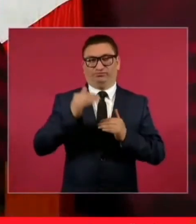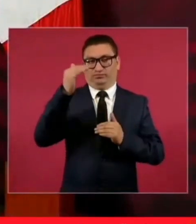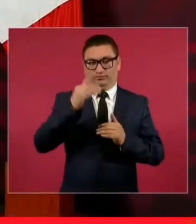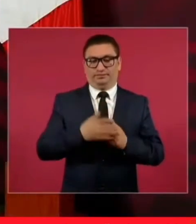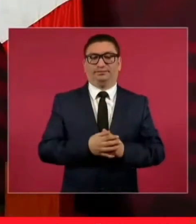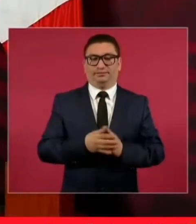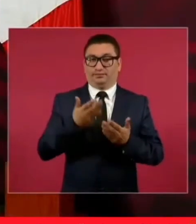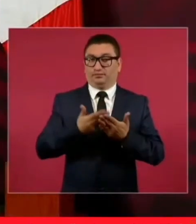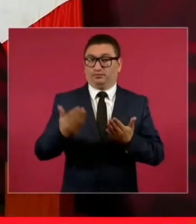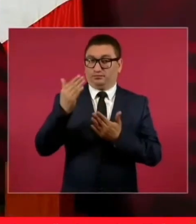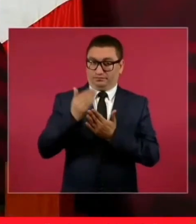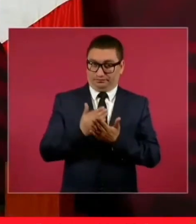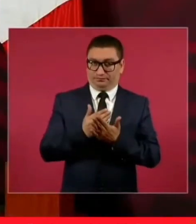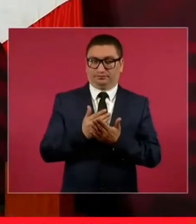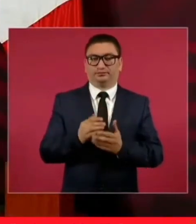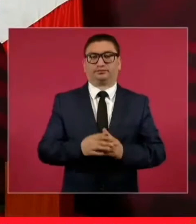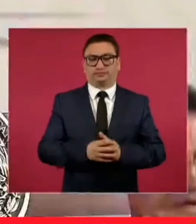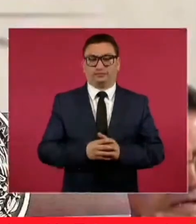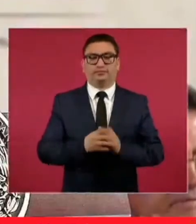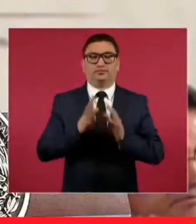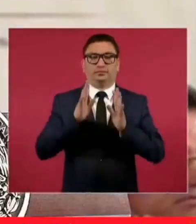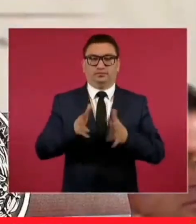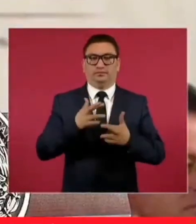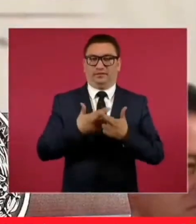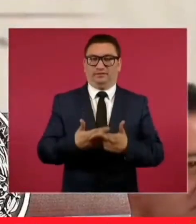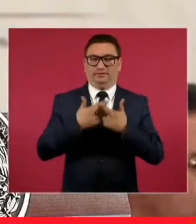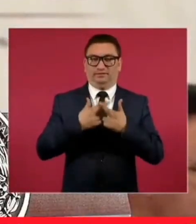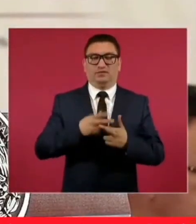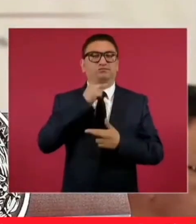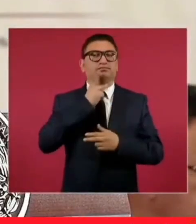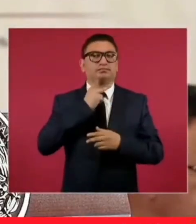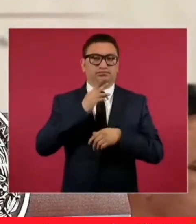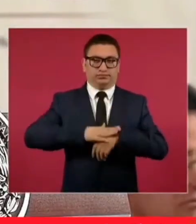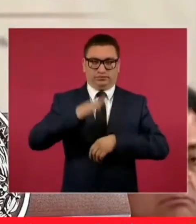Y tenemos ahora más reservas de petróleo